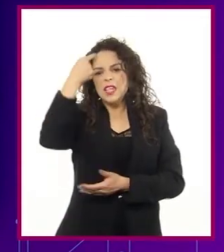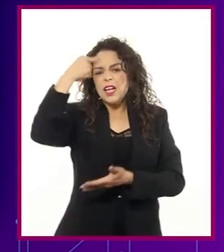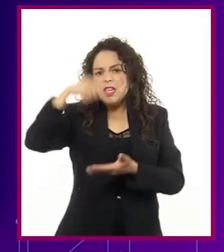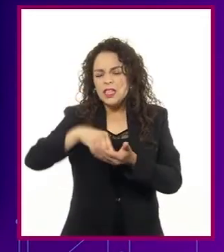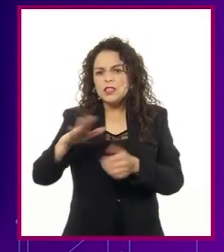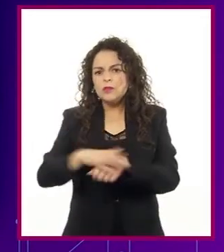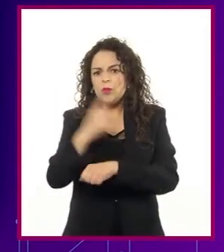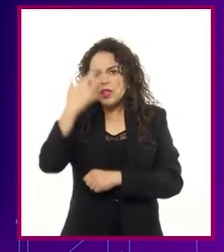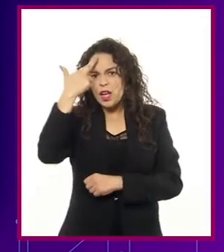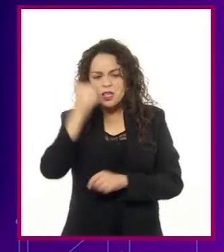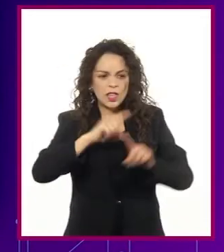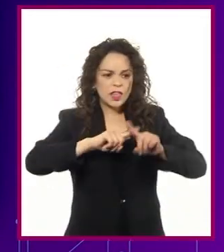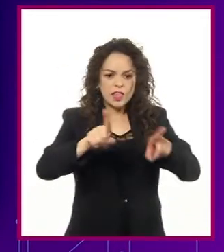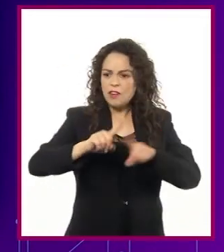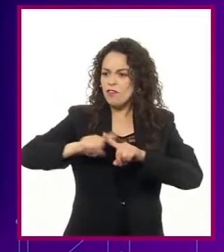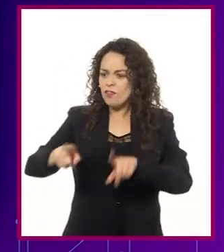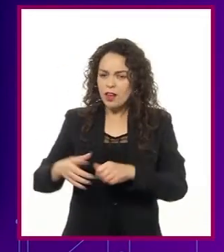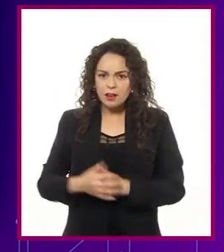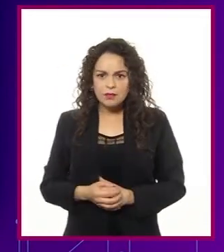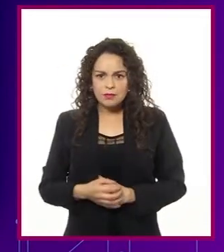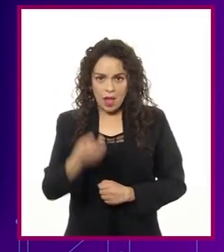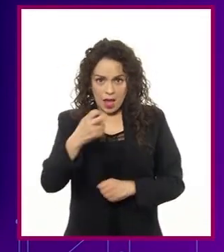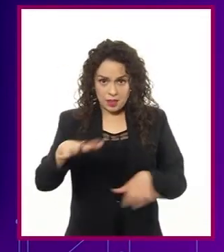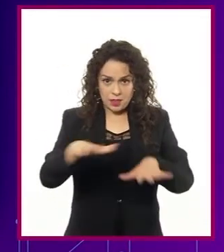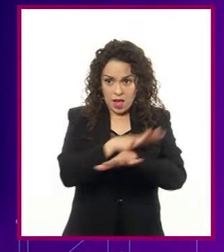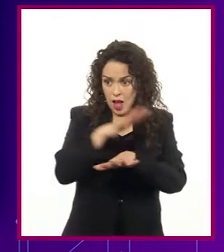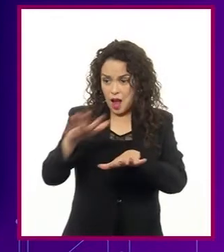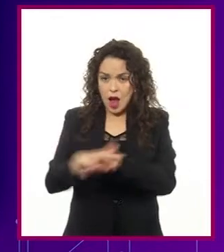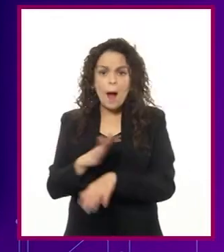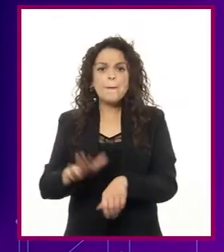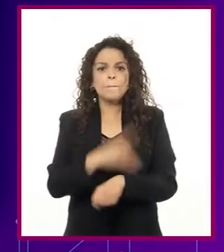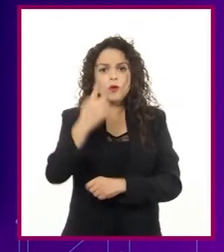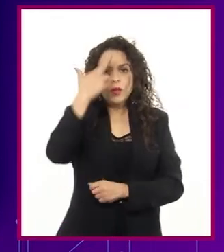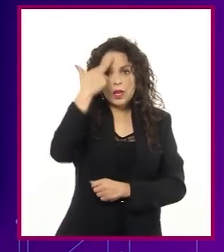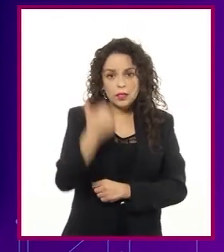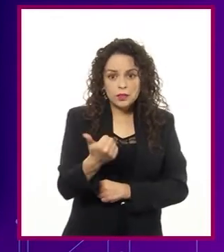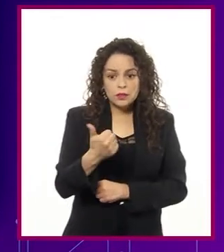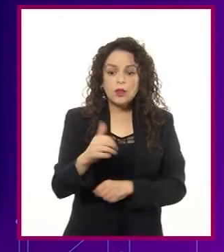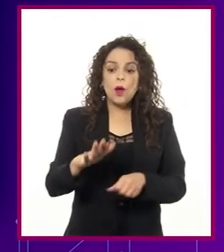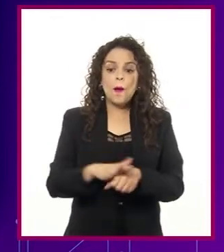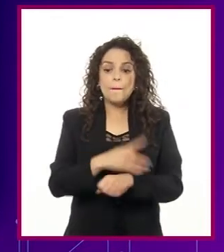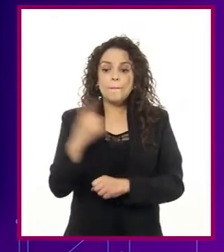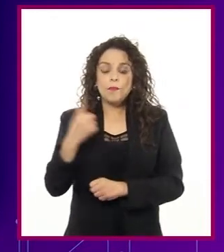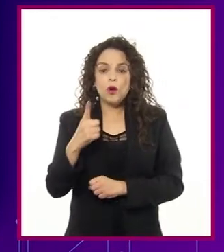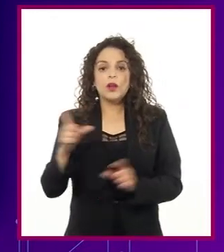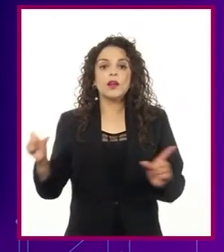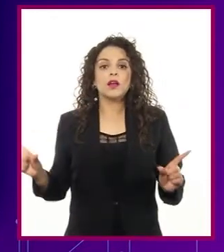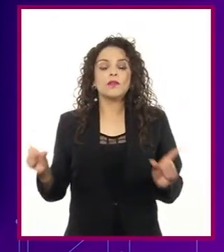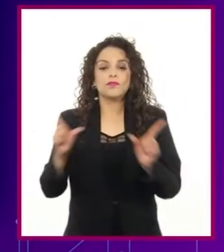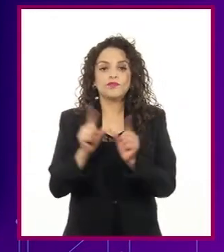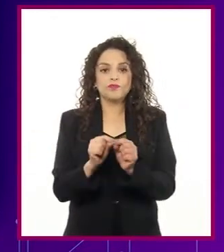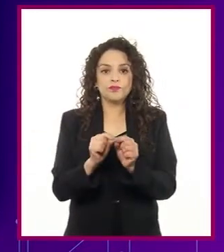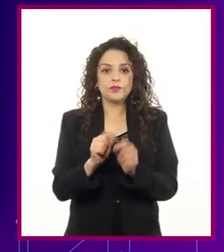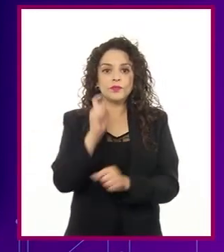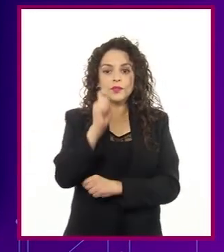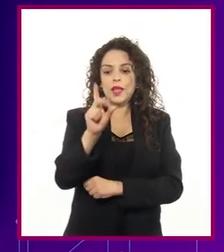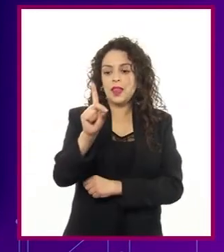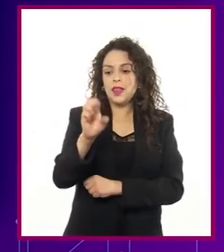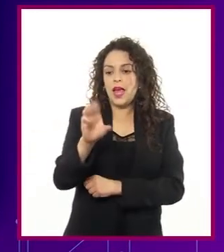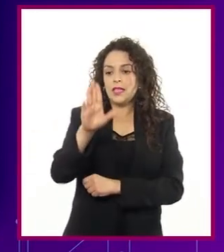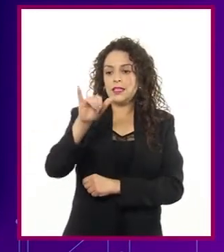diferencia? Esta variación se debe a que truncamos a décimos los promedios en el primer